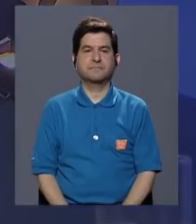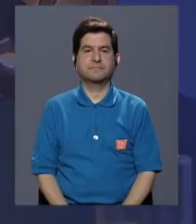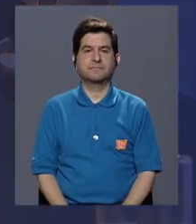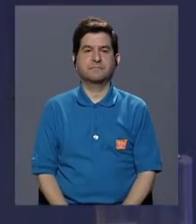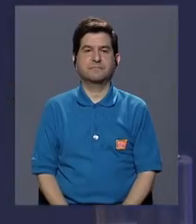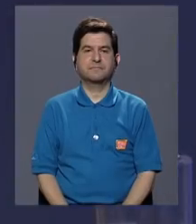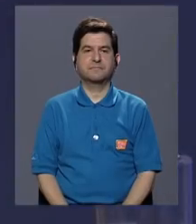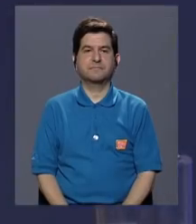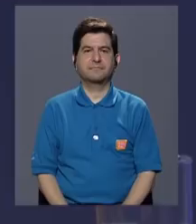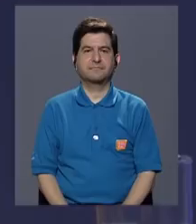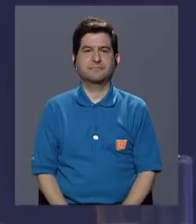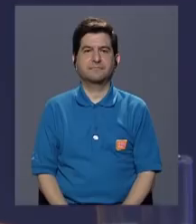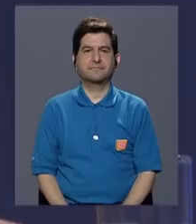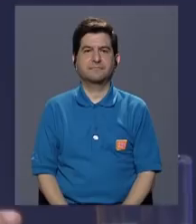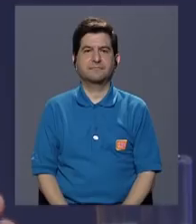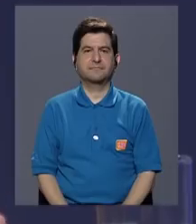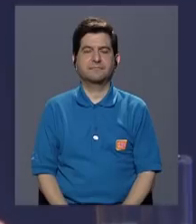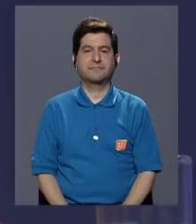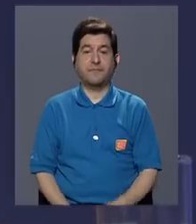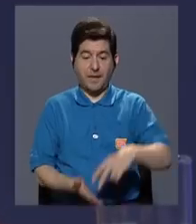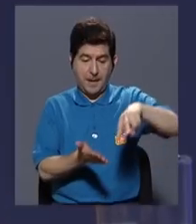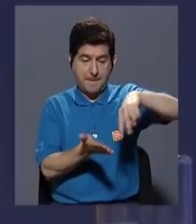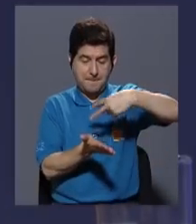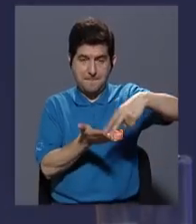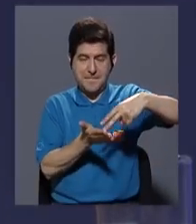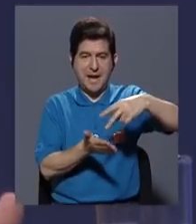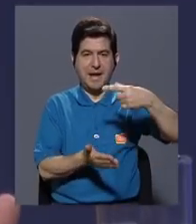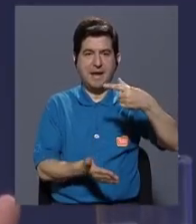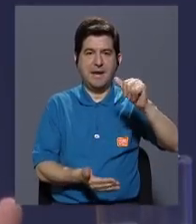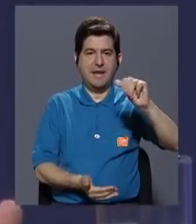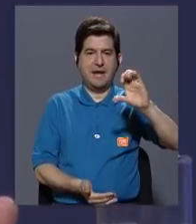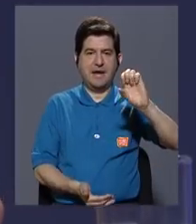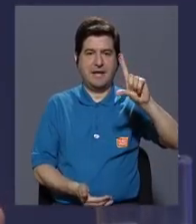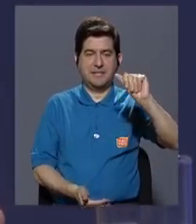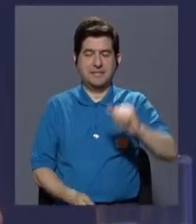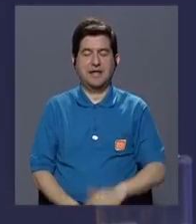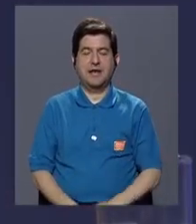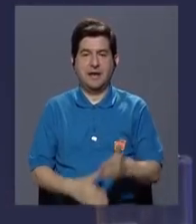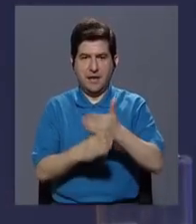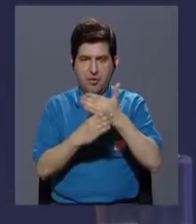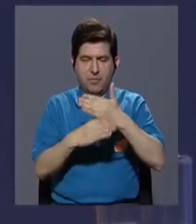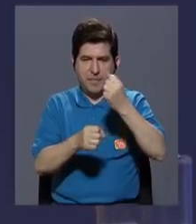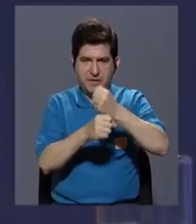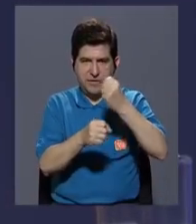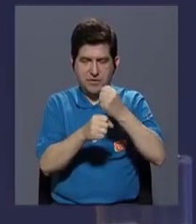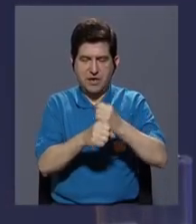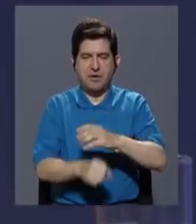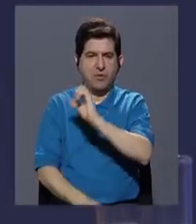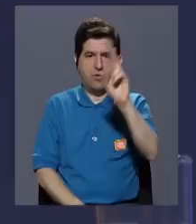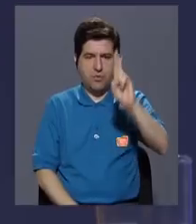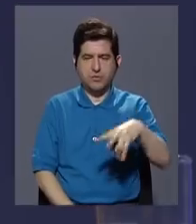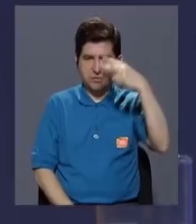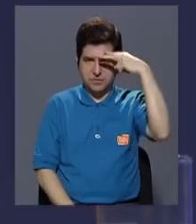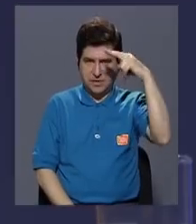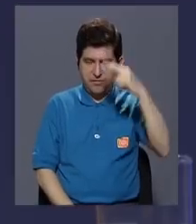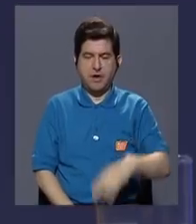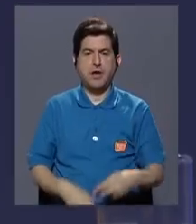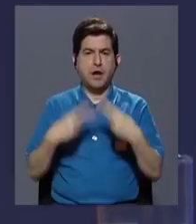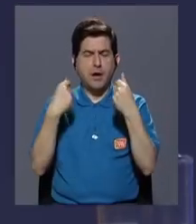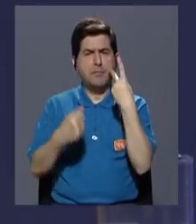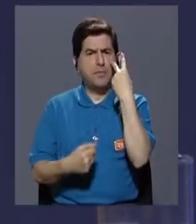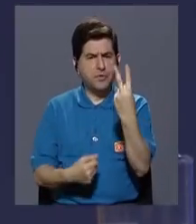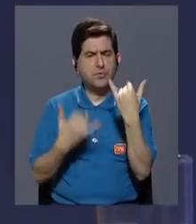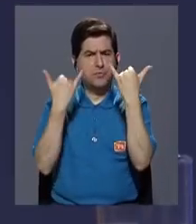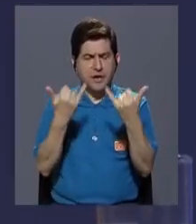el baile de la gacela una coproducción costarricense mexicana que pronto usted podrá ver en los cines